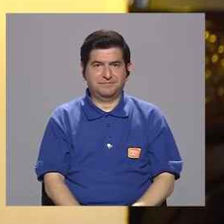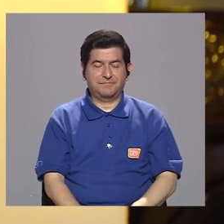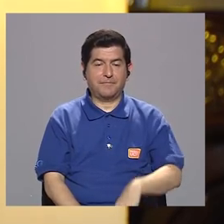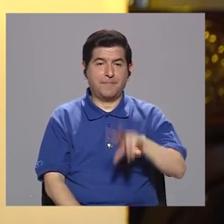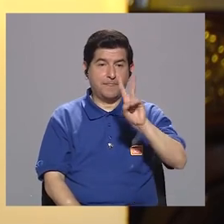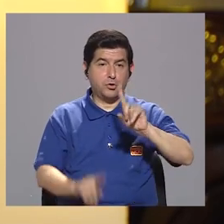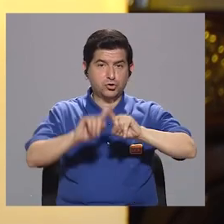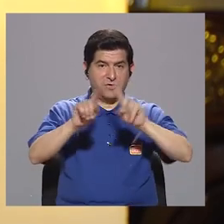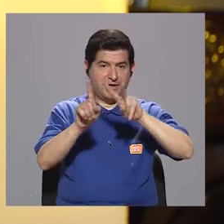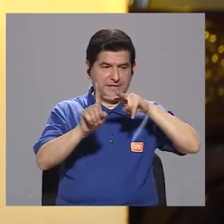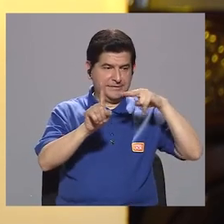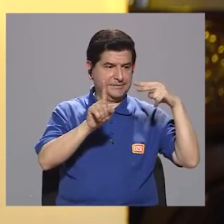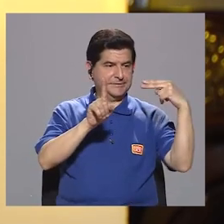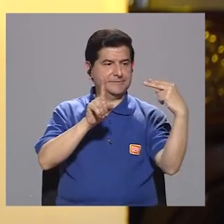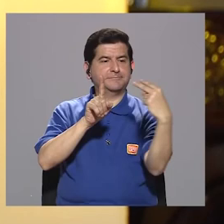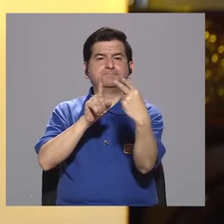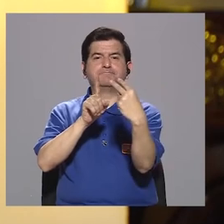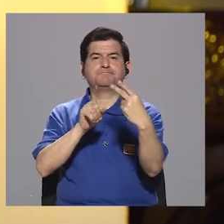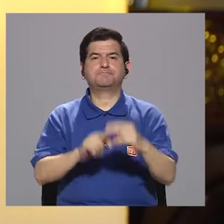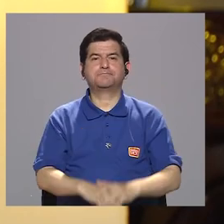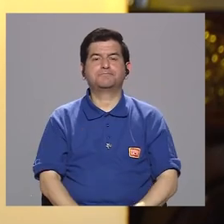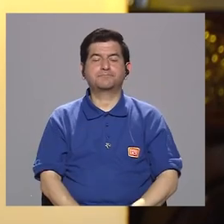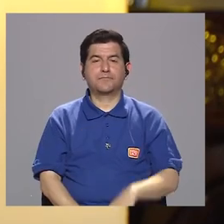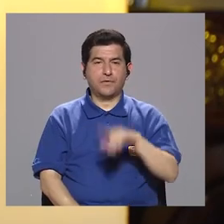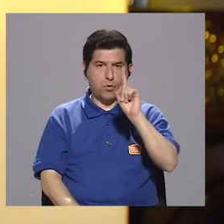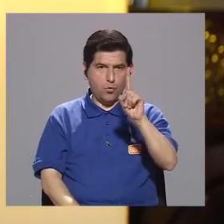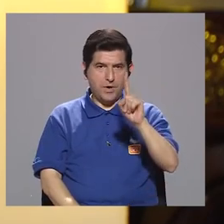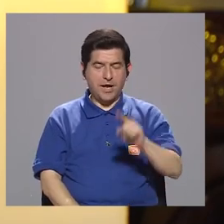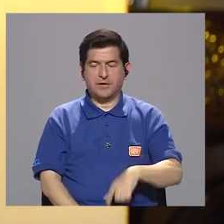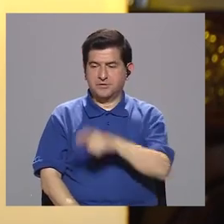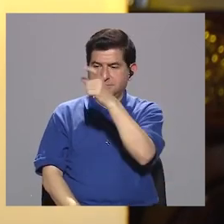desde dos perspectivas. Como ser humano,